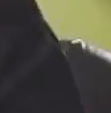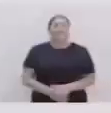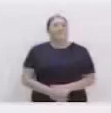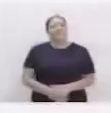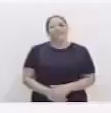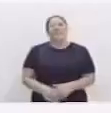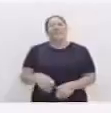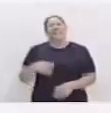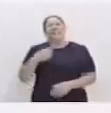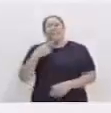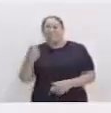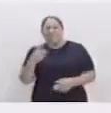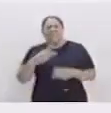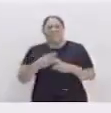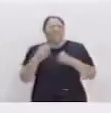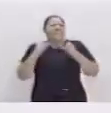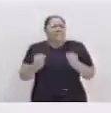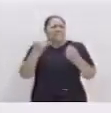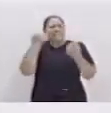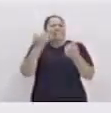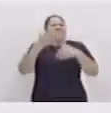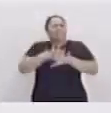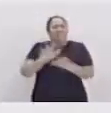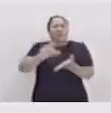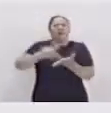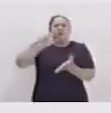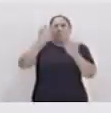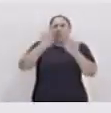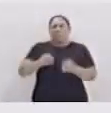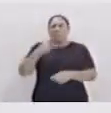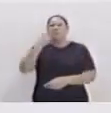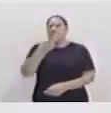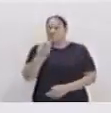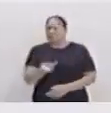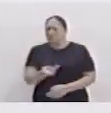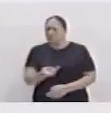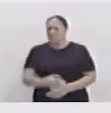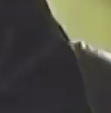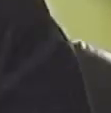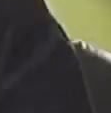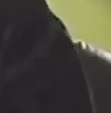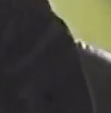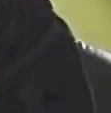amigos. ¿Fue difícil integrarse a un colegio de personas